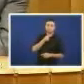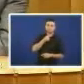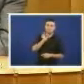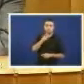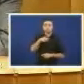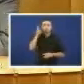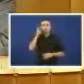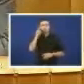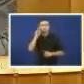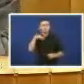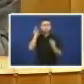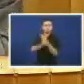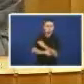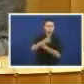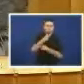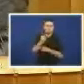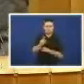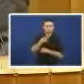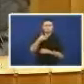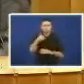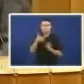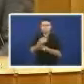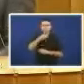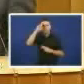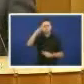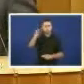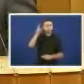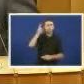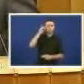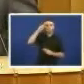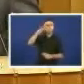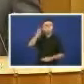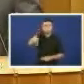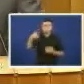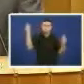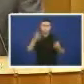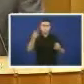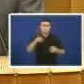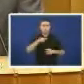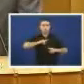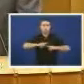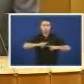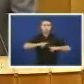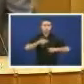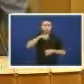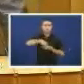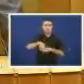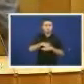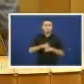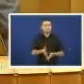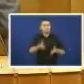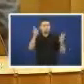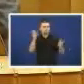e o que estou en desacordo é facelo con respeto porque a obriga dun gobernante en democracia. Por eso